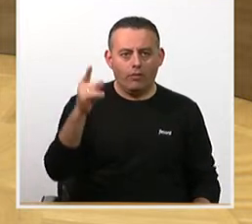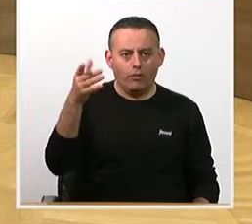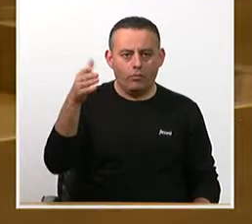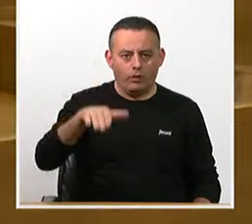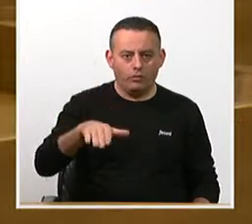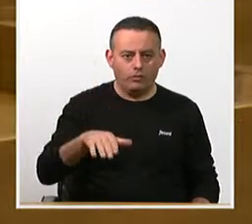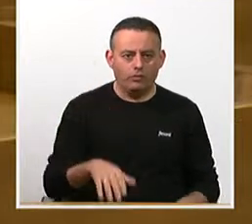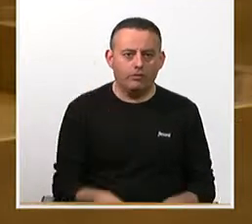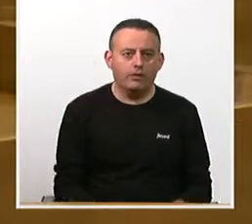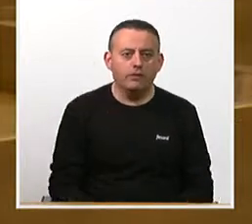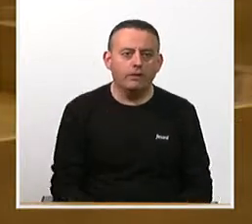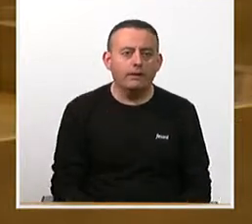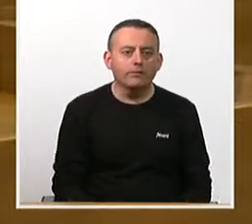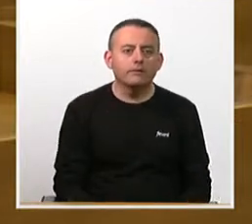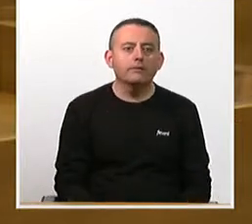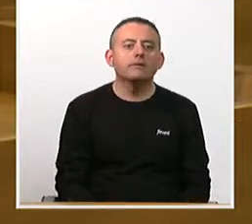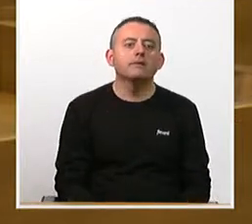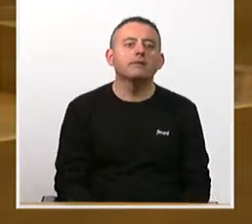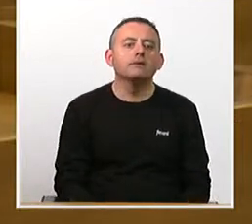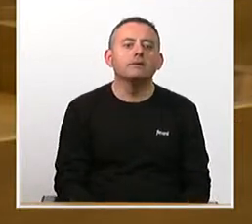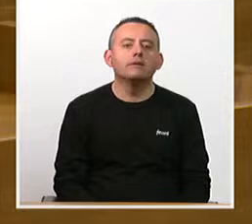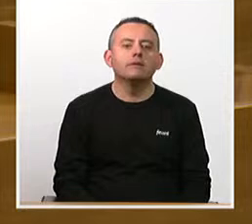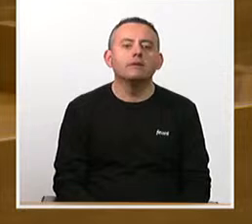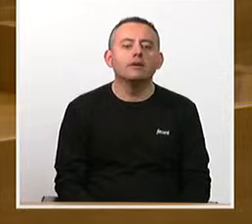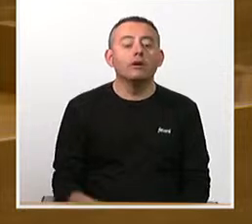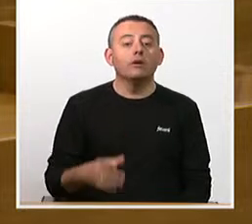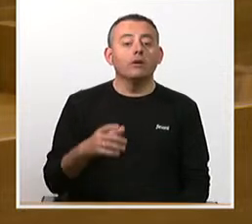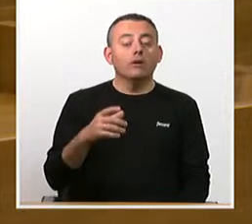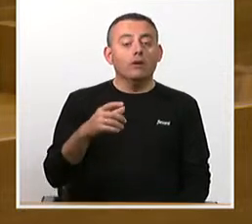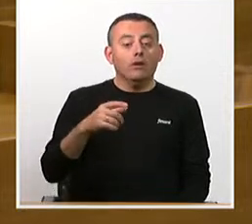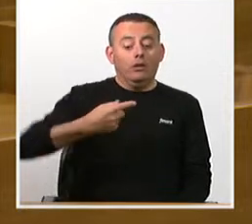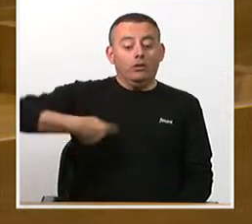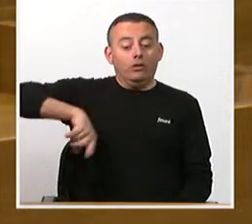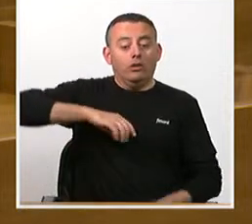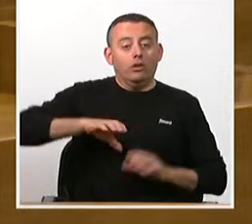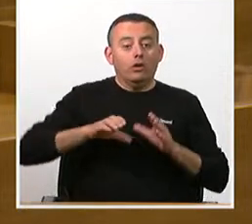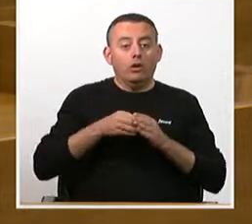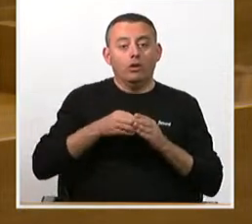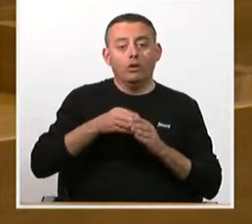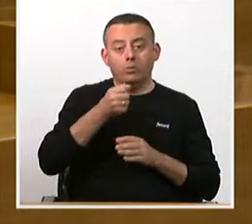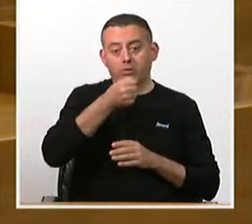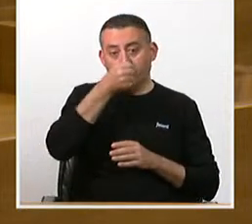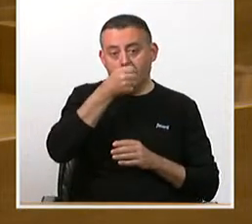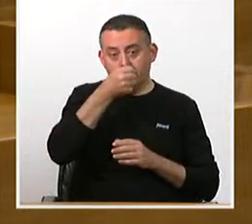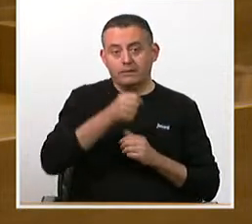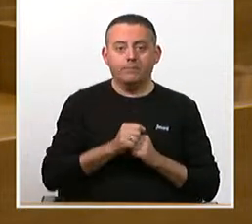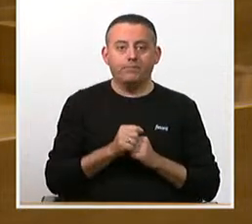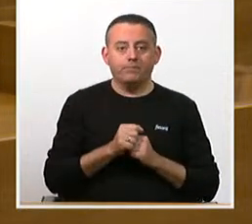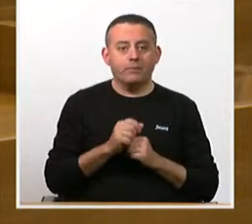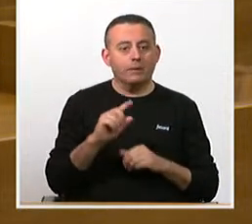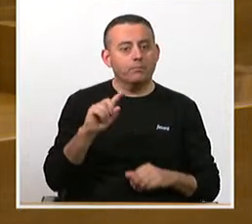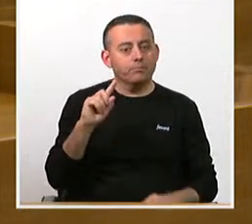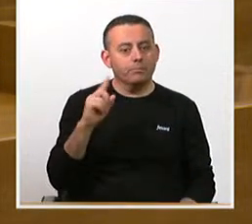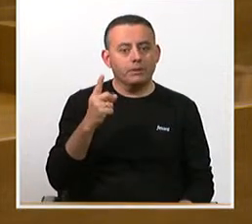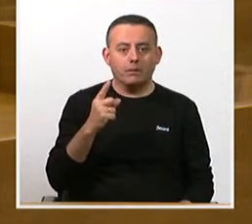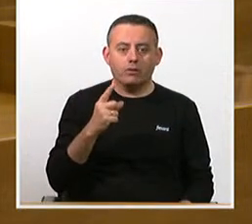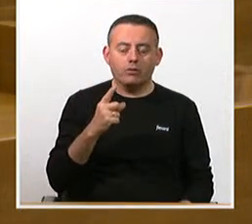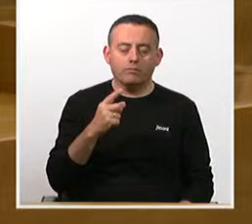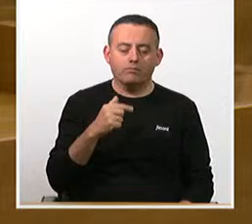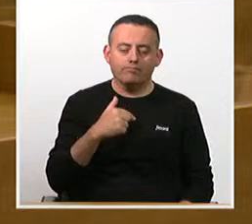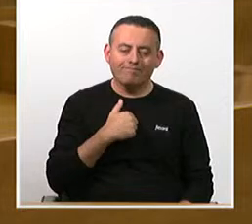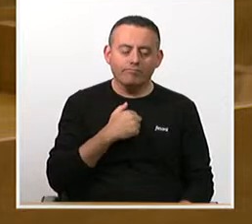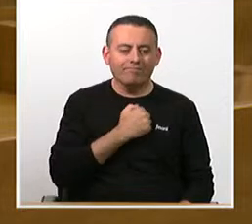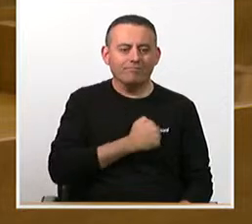señorías Buenos días President desde el grupo socialista queremos trasladar nuestro más sentido pésame a las víctimas de